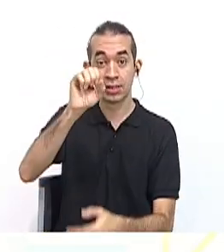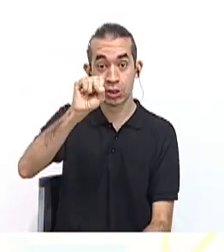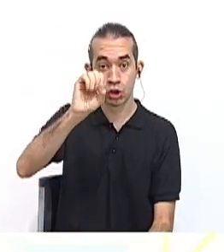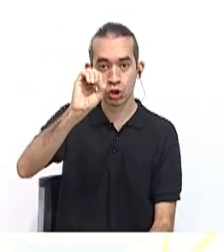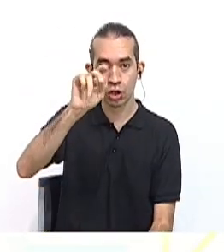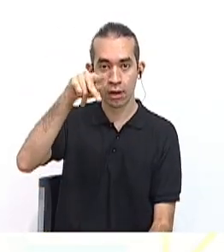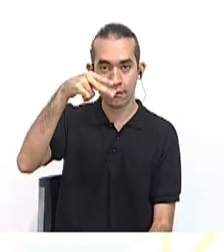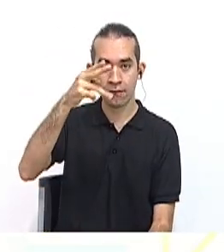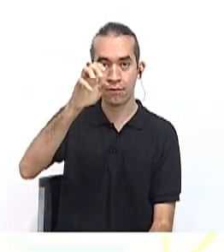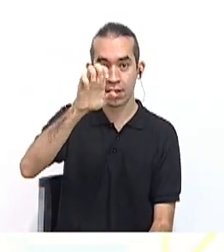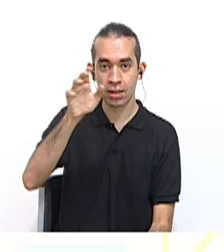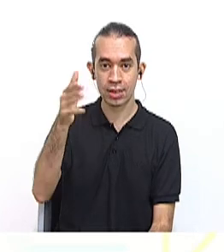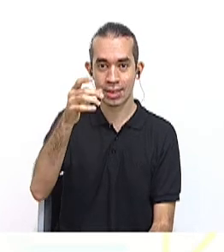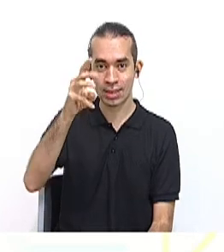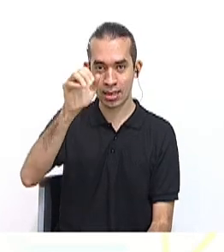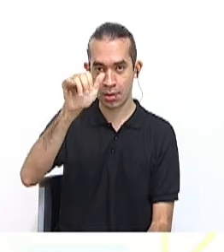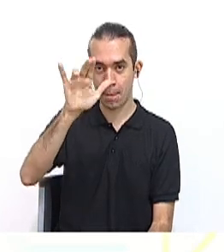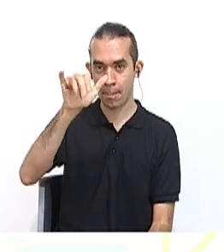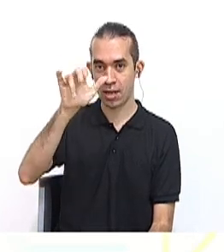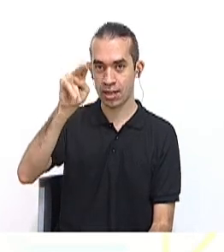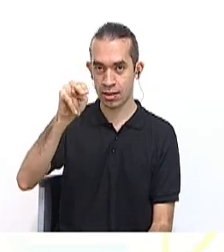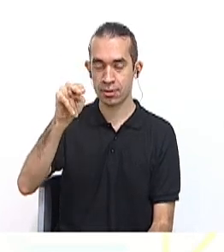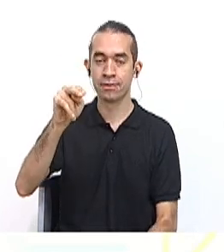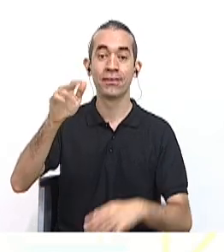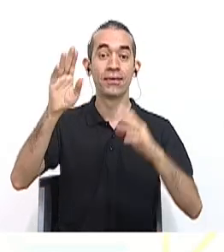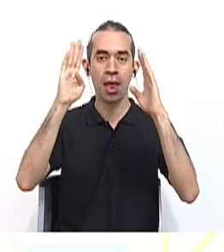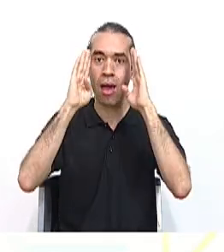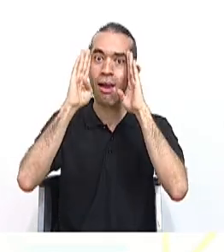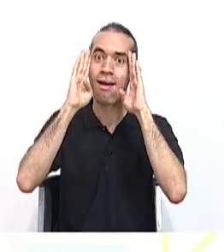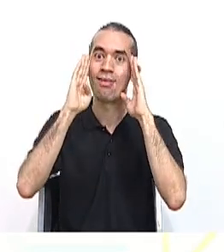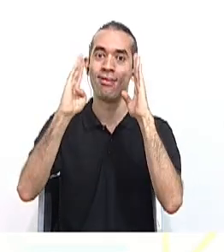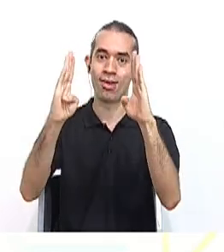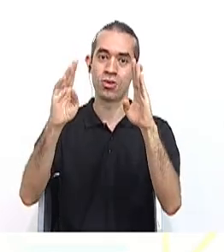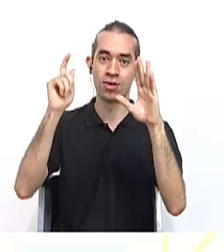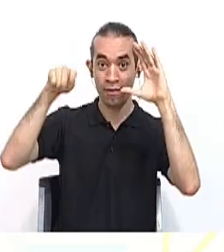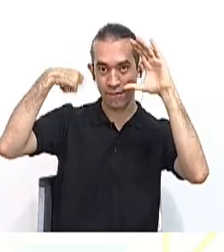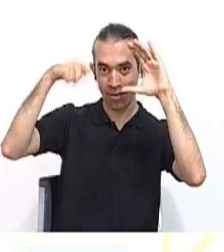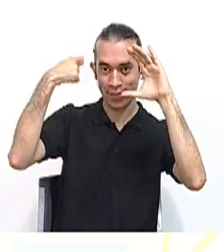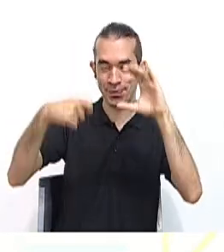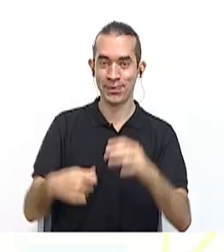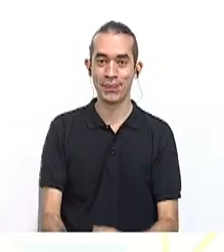Sophie Germain. Presten mucha atención a este video.